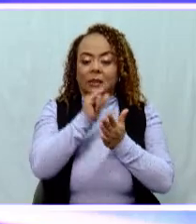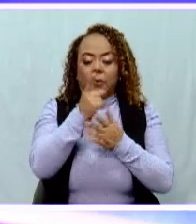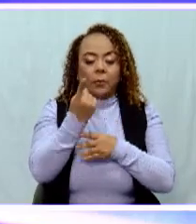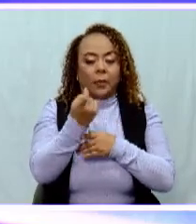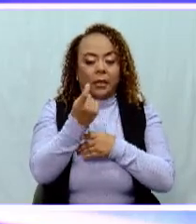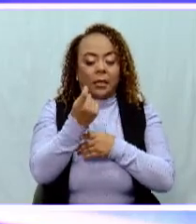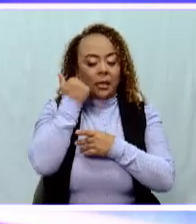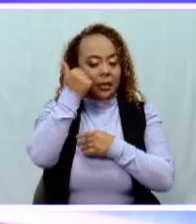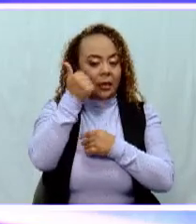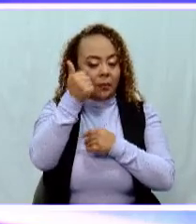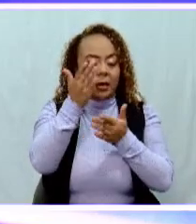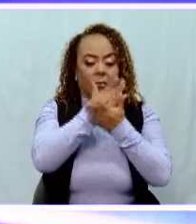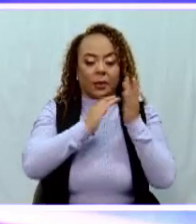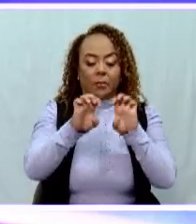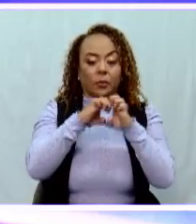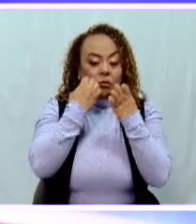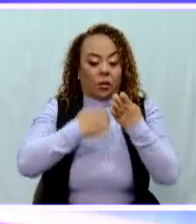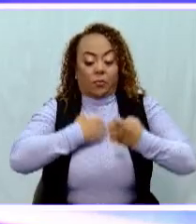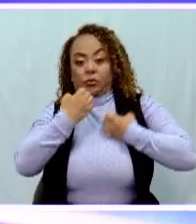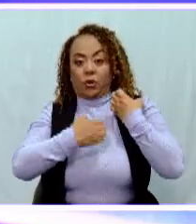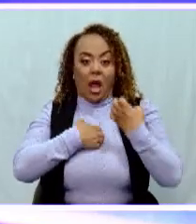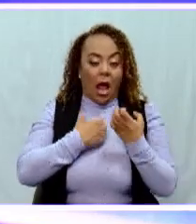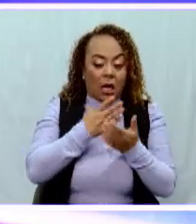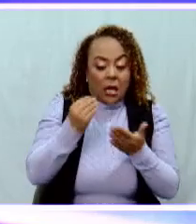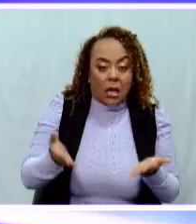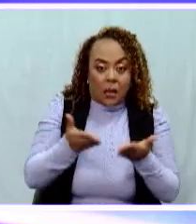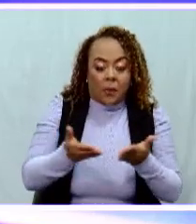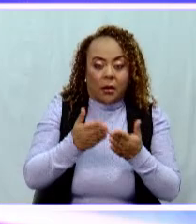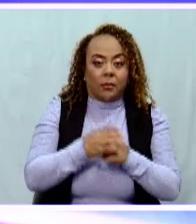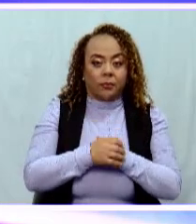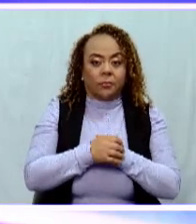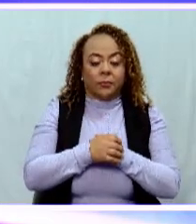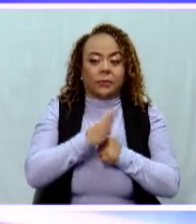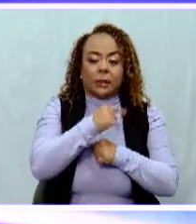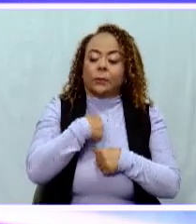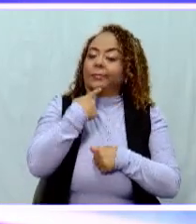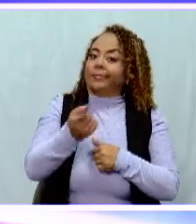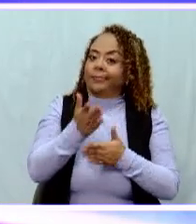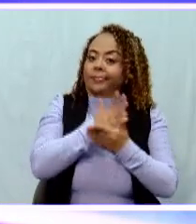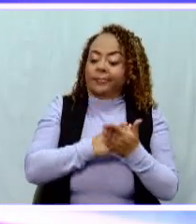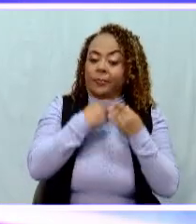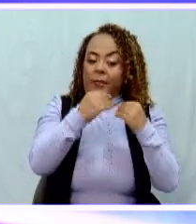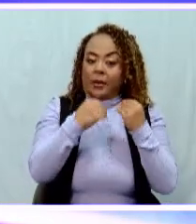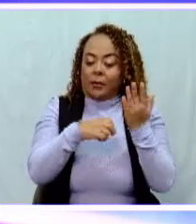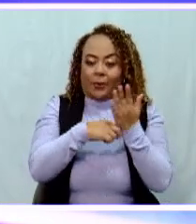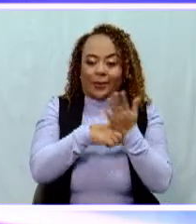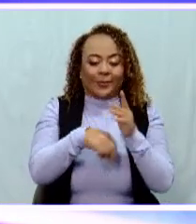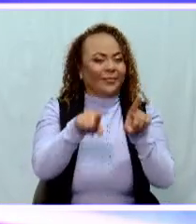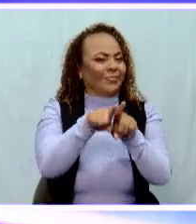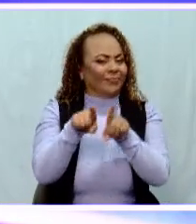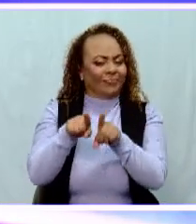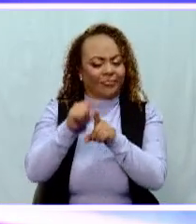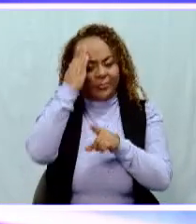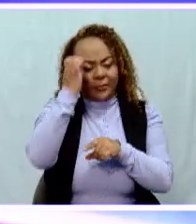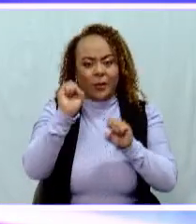pendiente de Alajuelense en la parte emocional en la parte anímica incluso les digo una cosa a nivel de venta de boletos Claro porque yo creo que